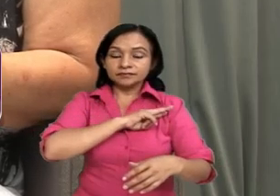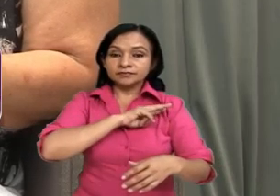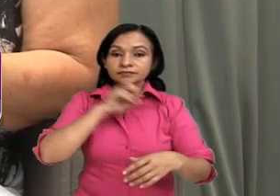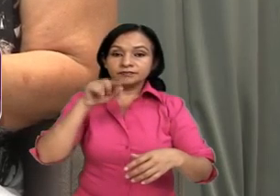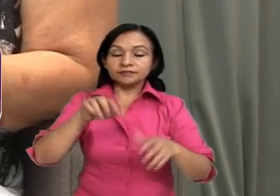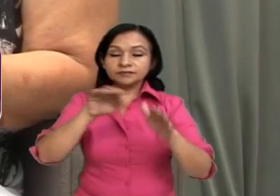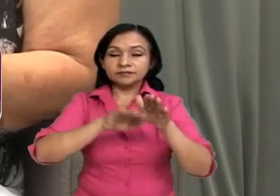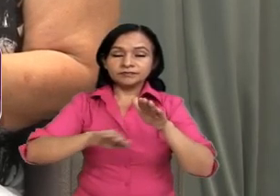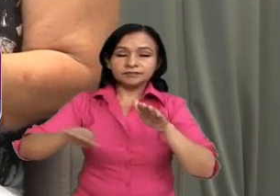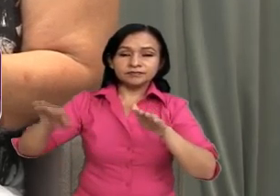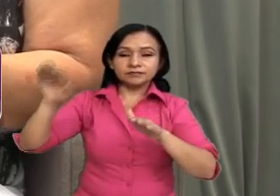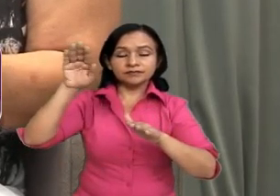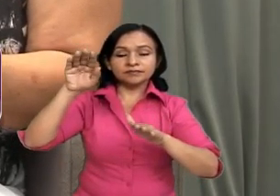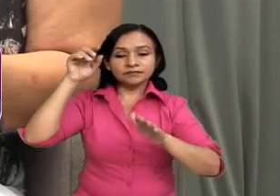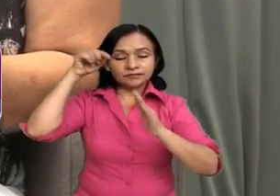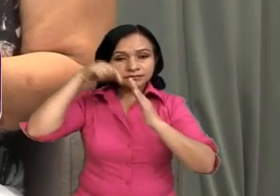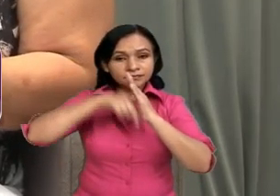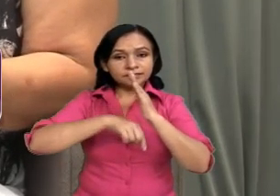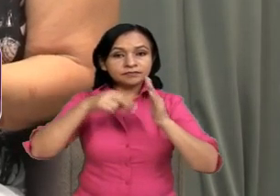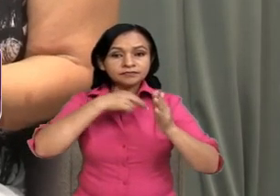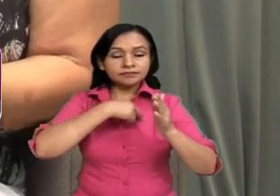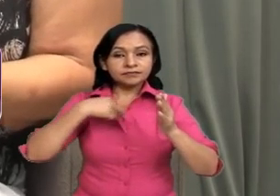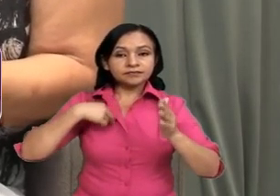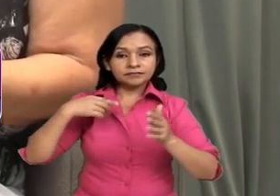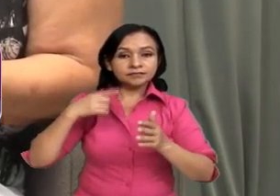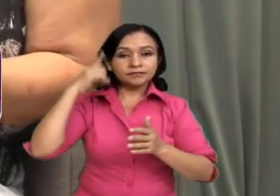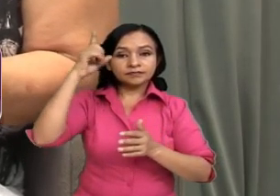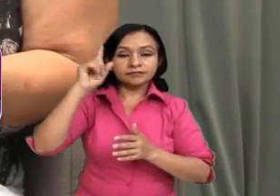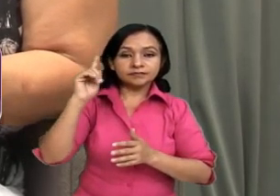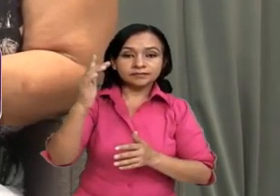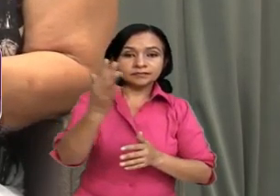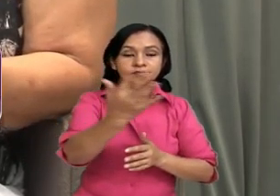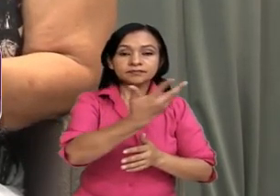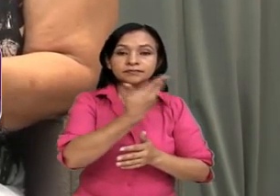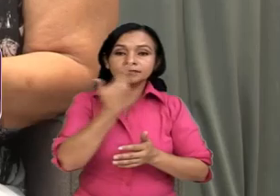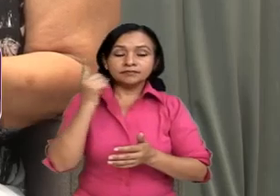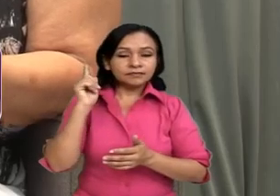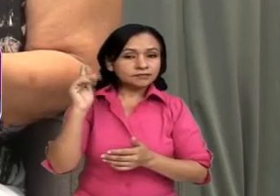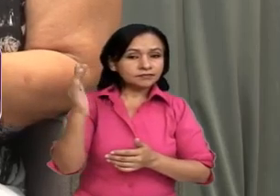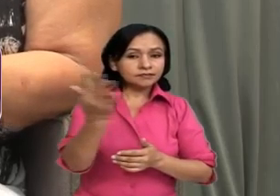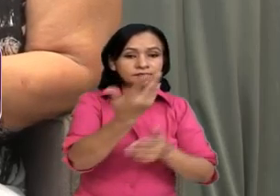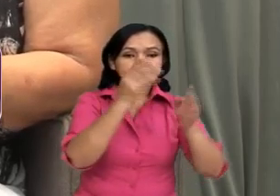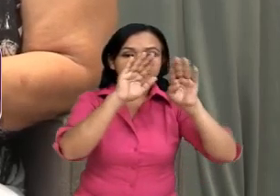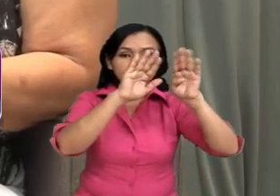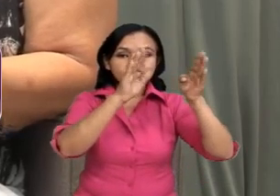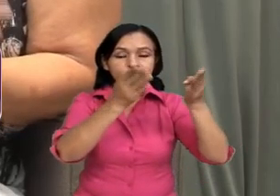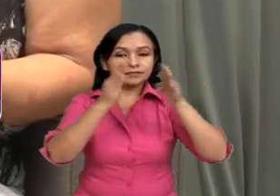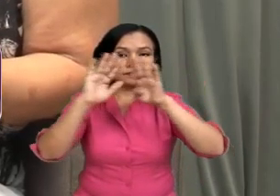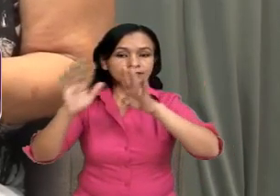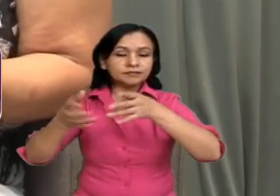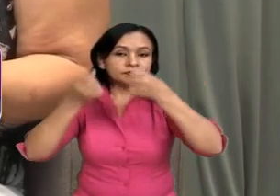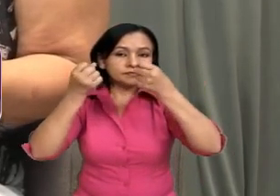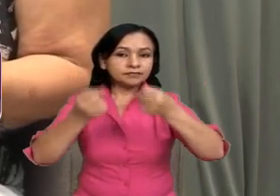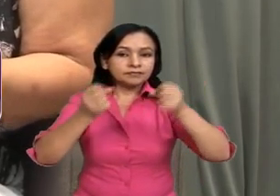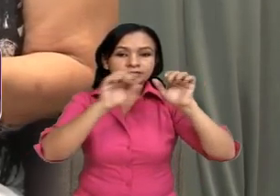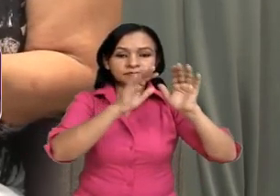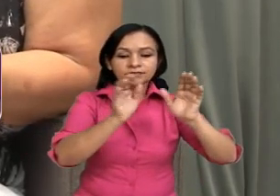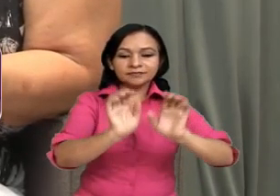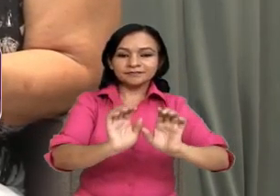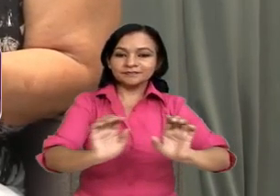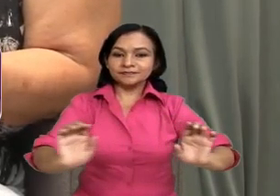más profundamente se vienen desarrollando para todos nosotros, todas nosotras las mujeres, los hombres, las mujeres, los